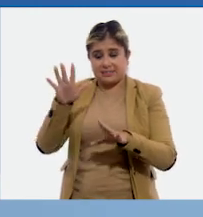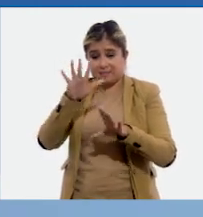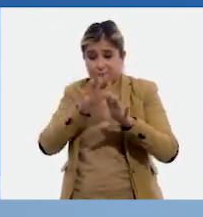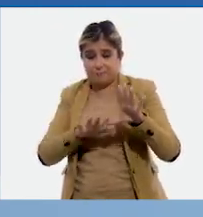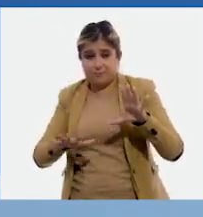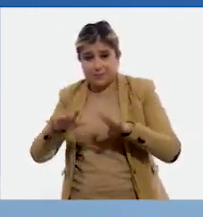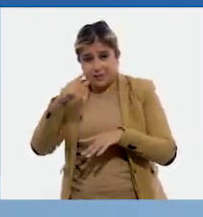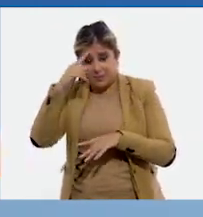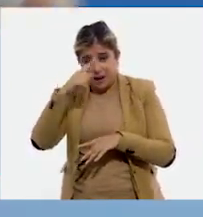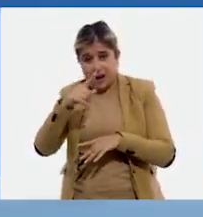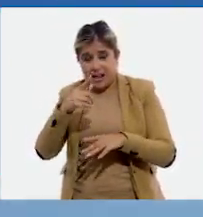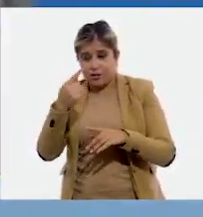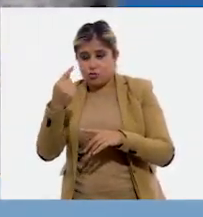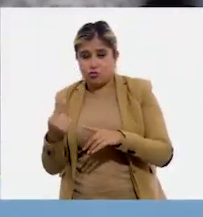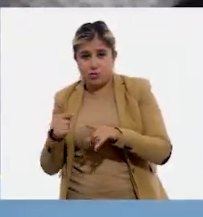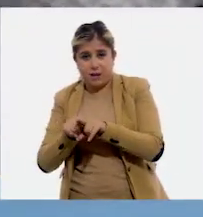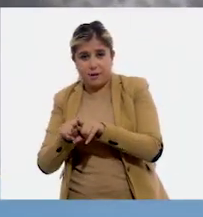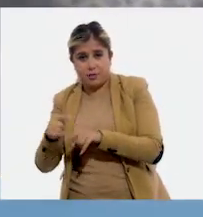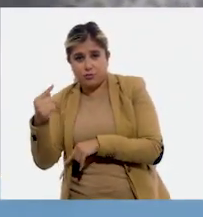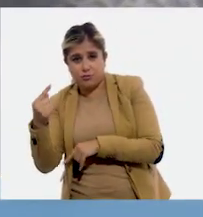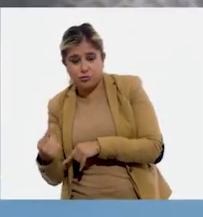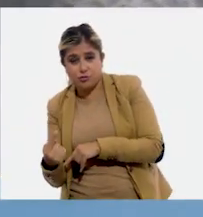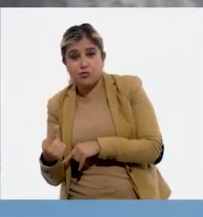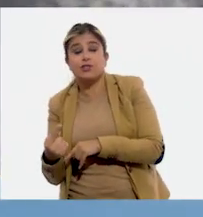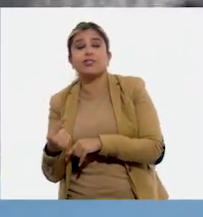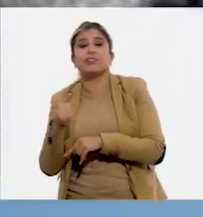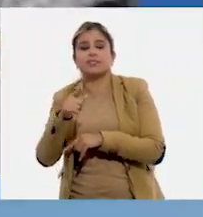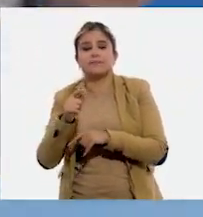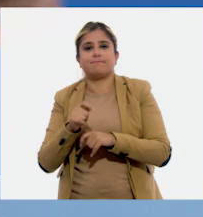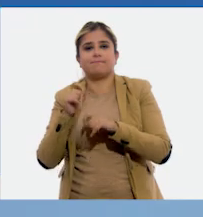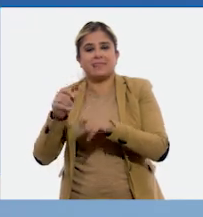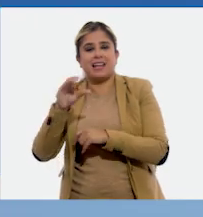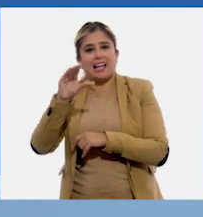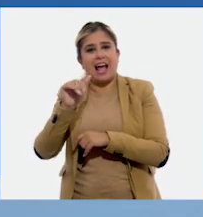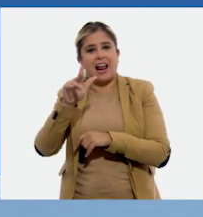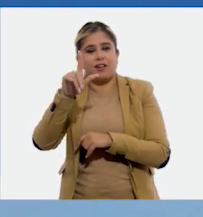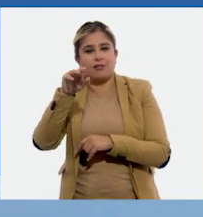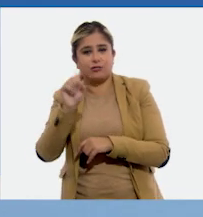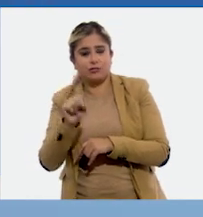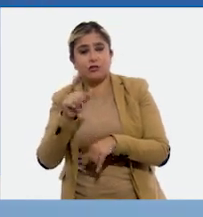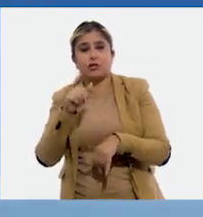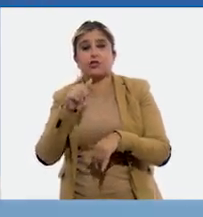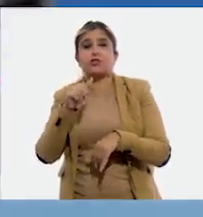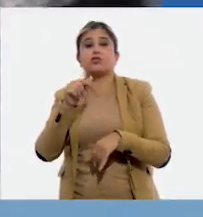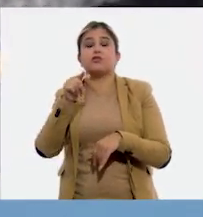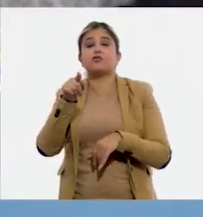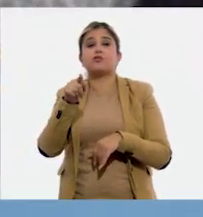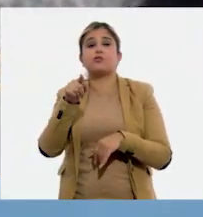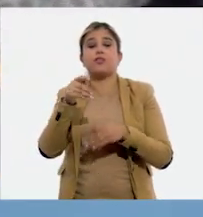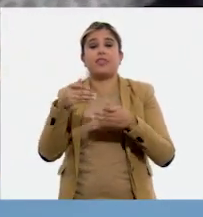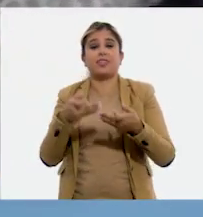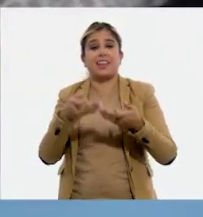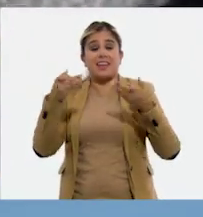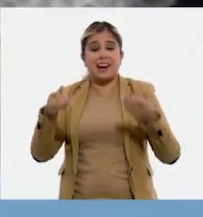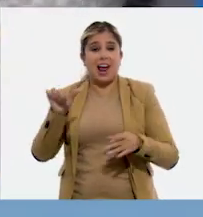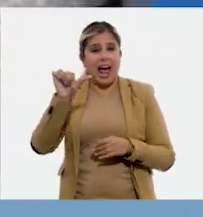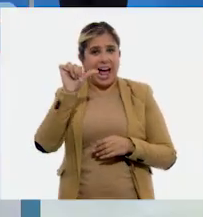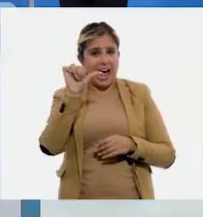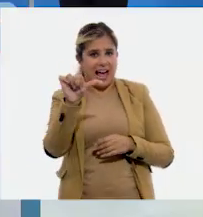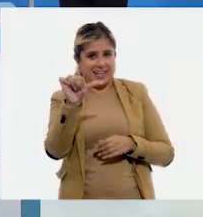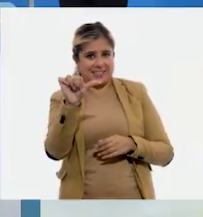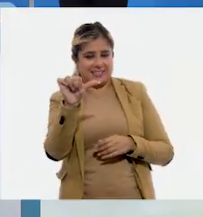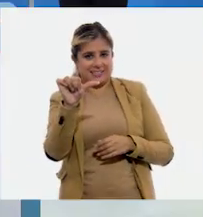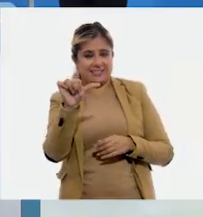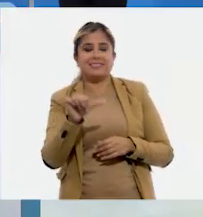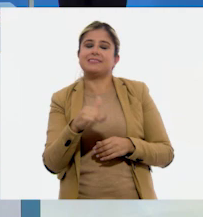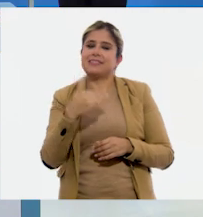es para el menor, le corresponde a Carlos, que es el terreno A. Muy